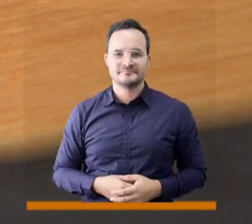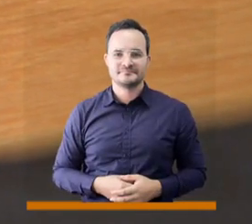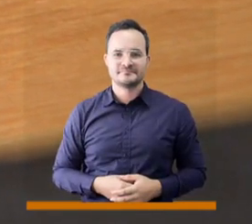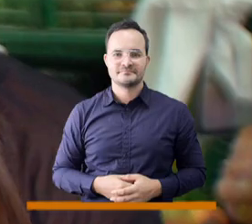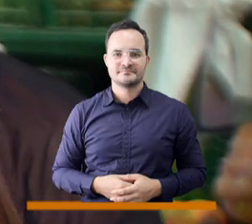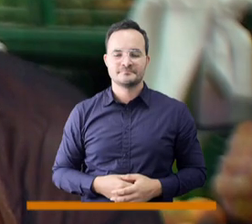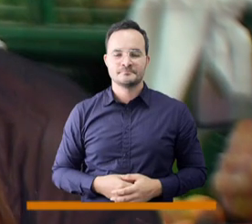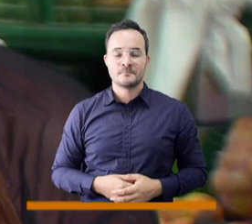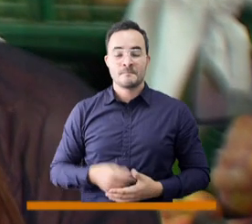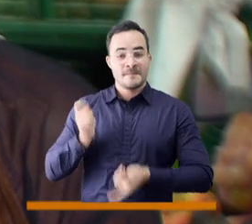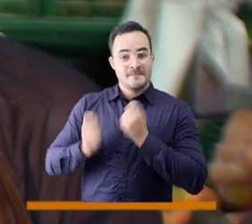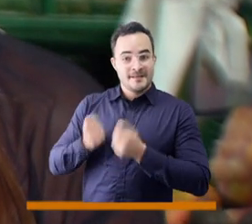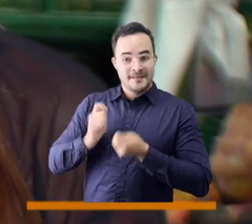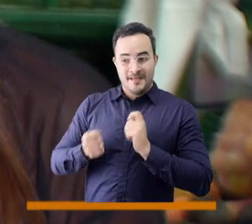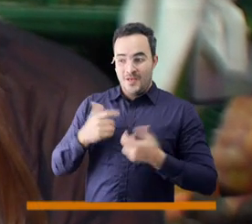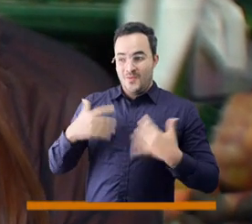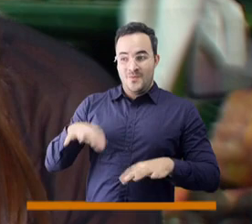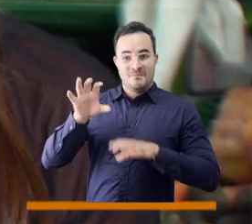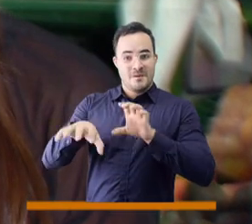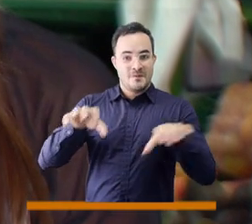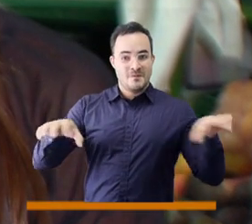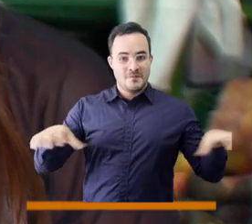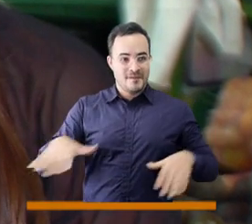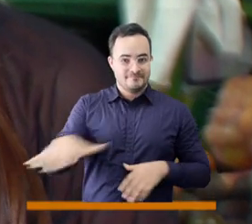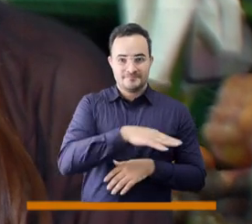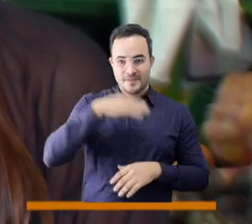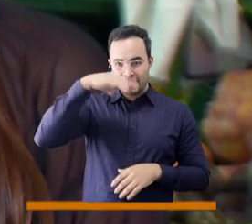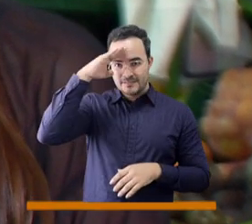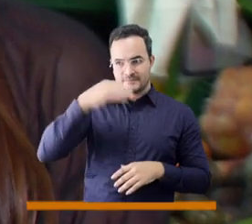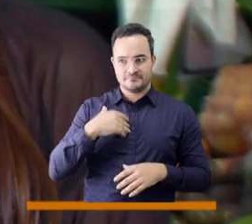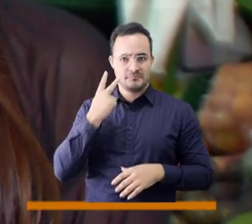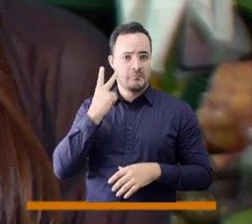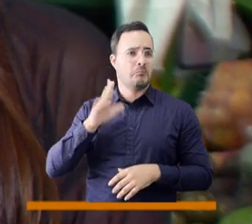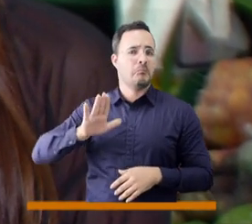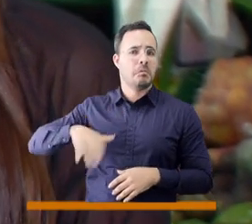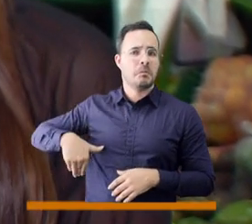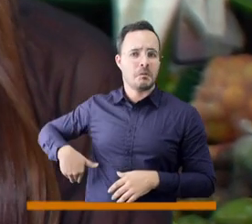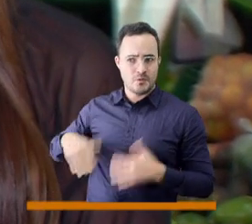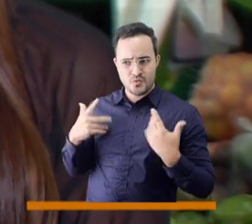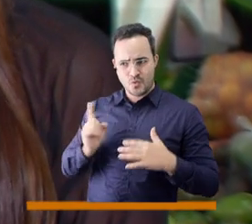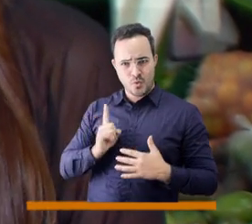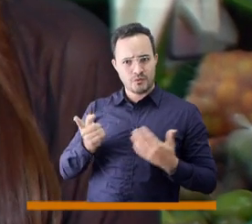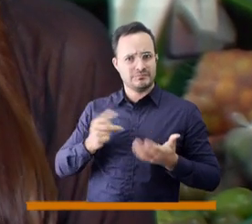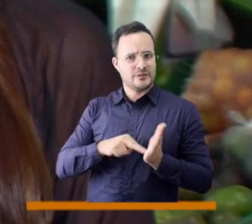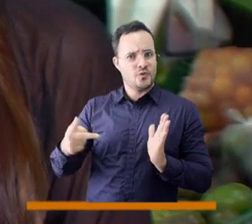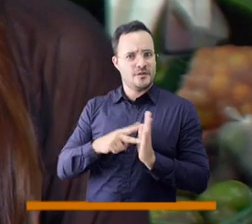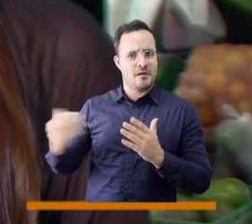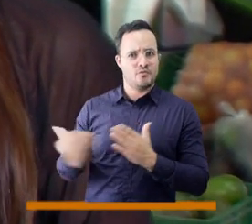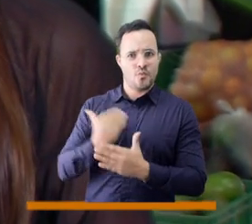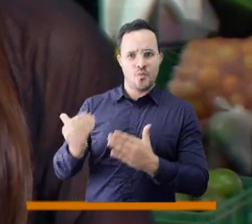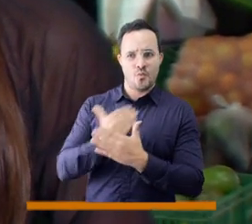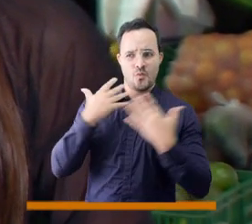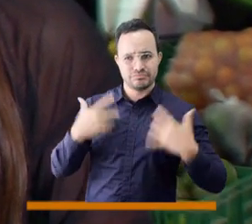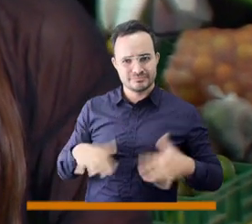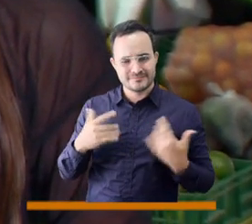Las plazas de mercado de Medellín cada vez están más en la vanguardia de las tendencias ambientales para que